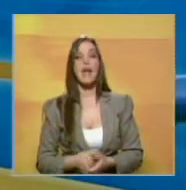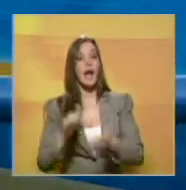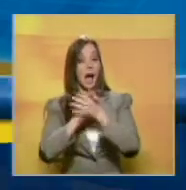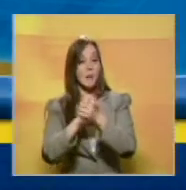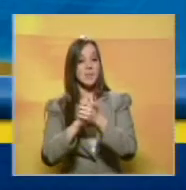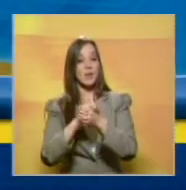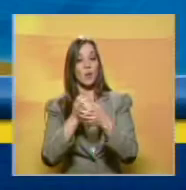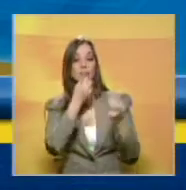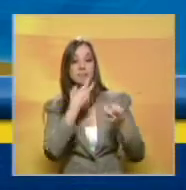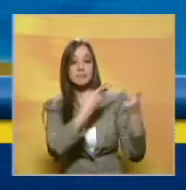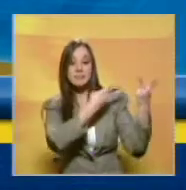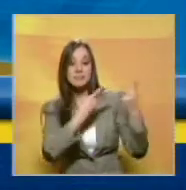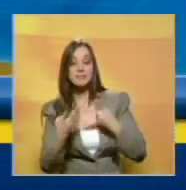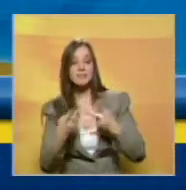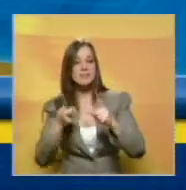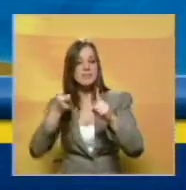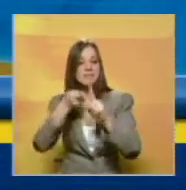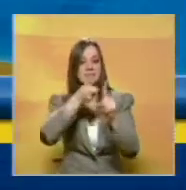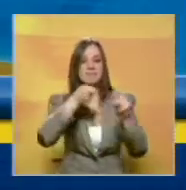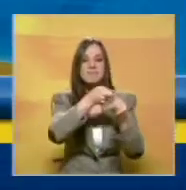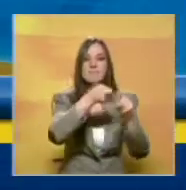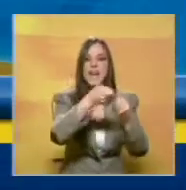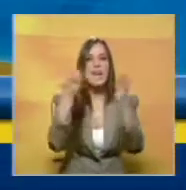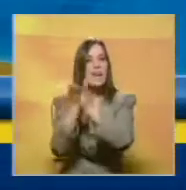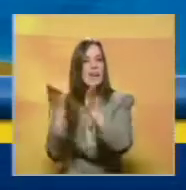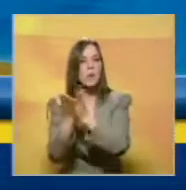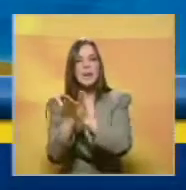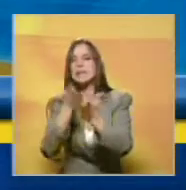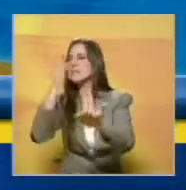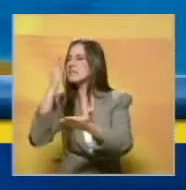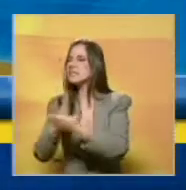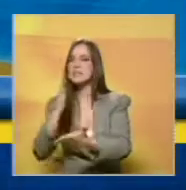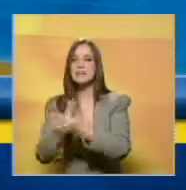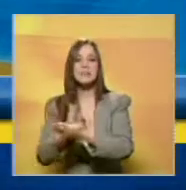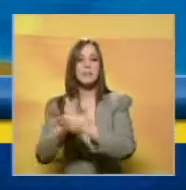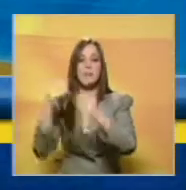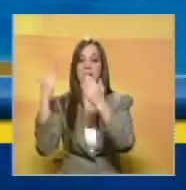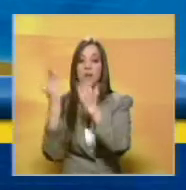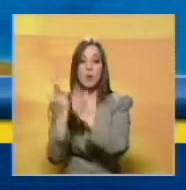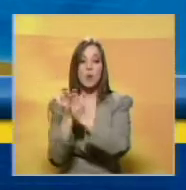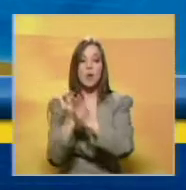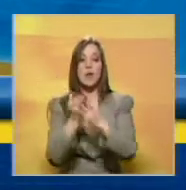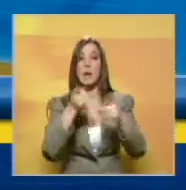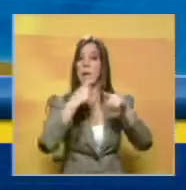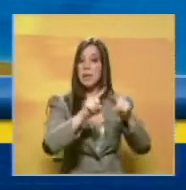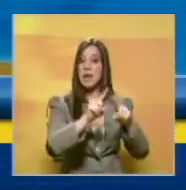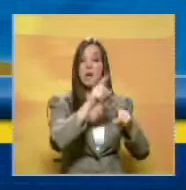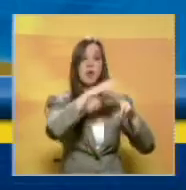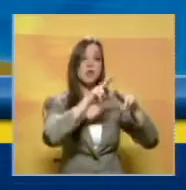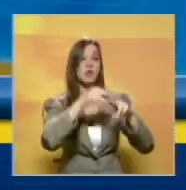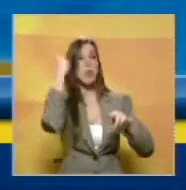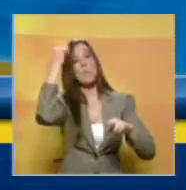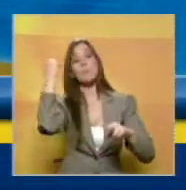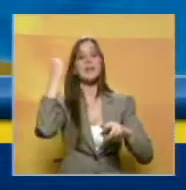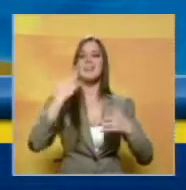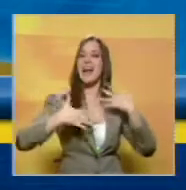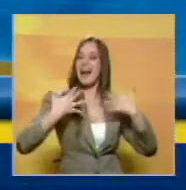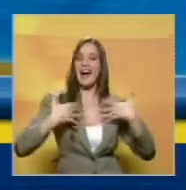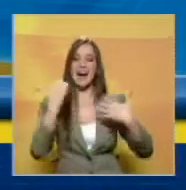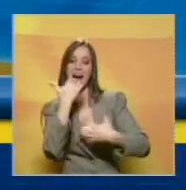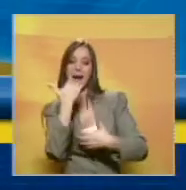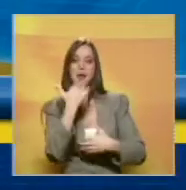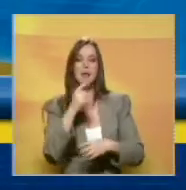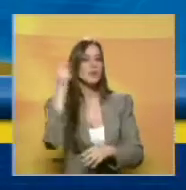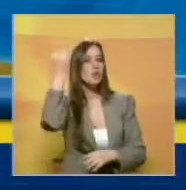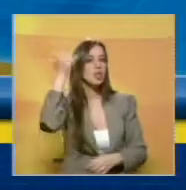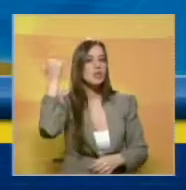Amigos, bienvenidos. El acoso escolar es visto en infinidad de colegios como una forma normal y divertida de relacionarse sin imaginar el daño que causan en